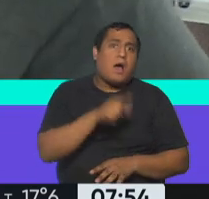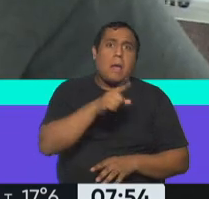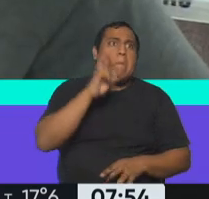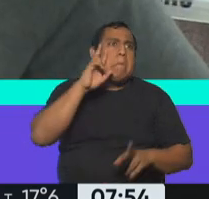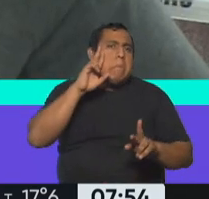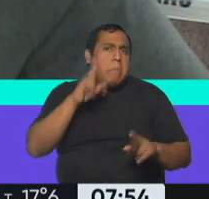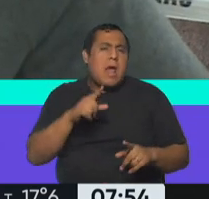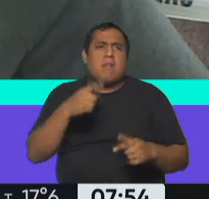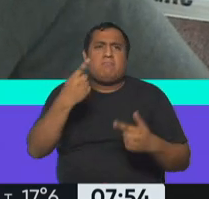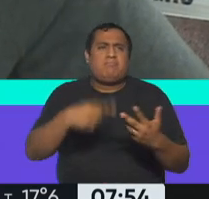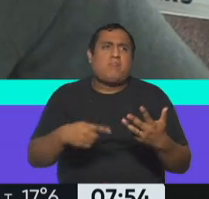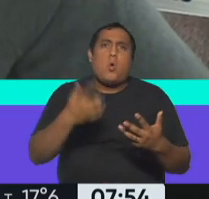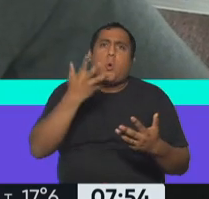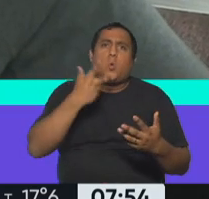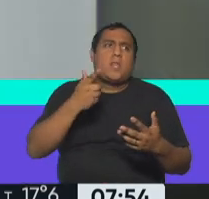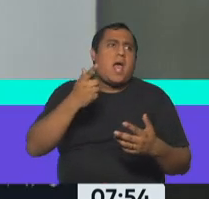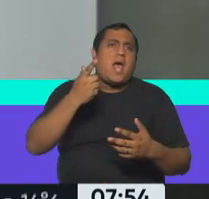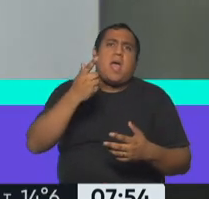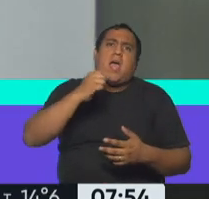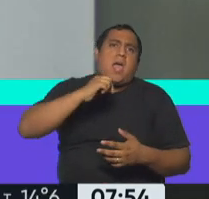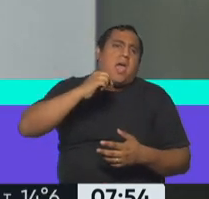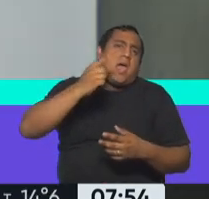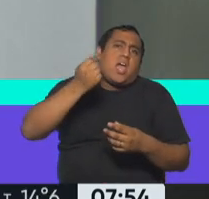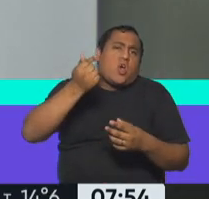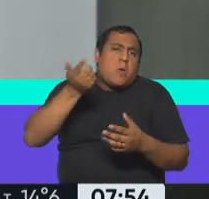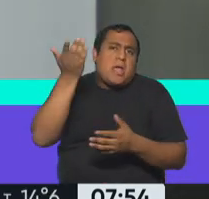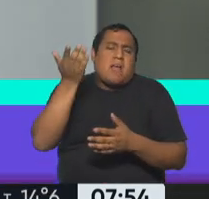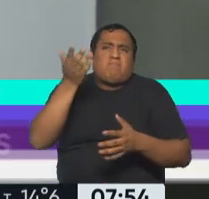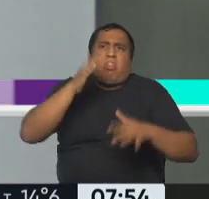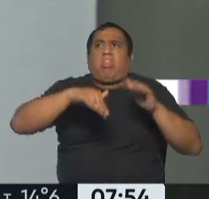desestabilización por el lado del gasto público, porque tampoco eso se ve que haya ocurrido.